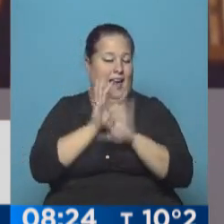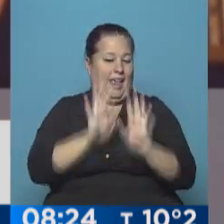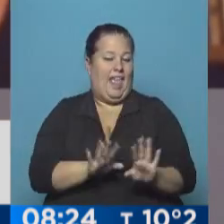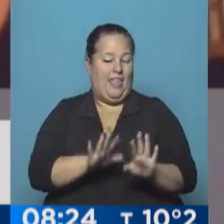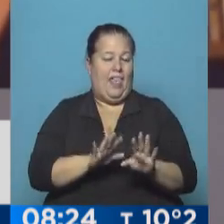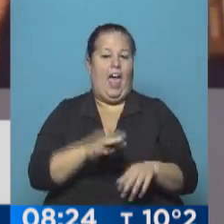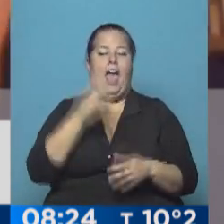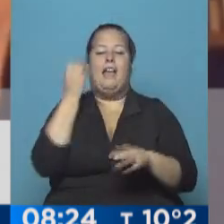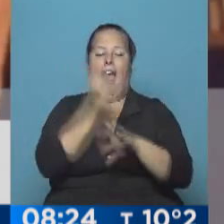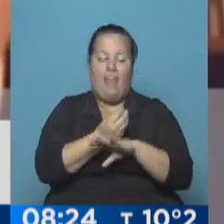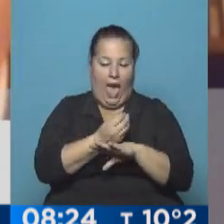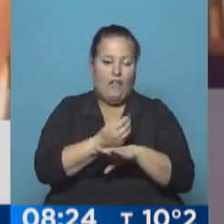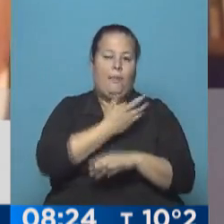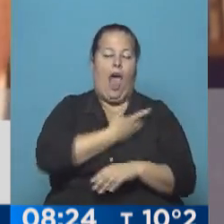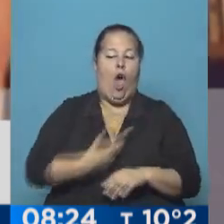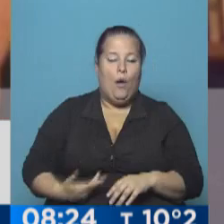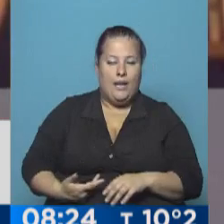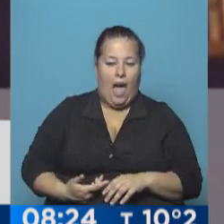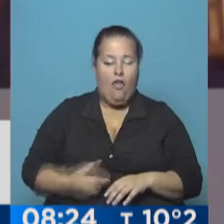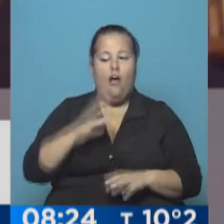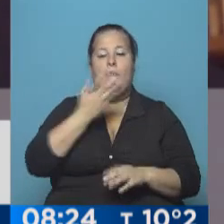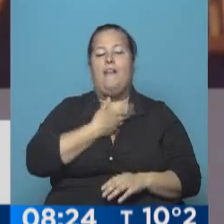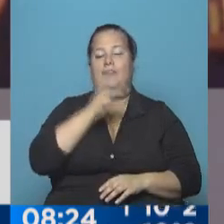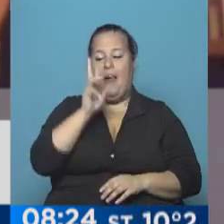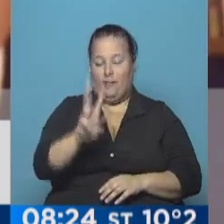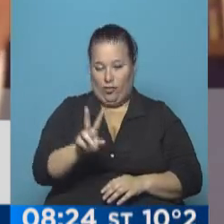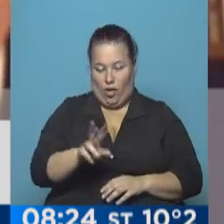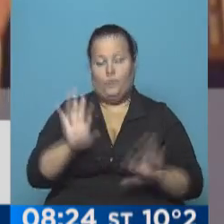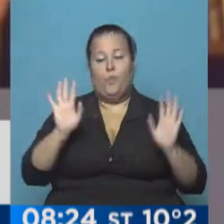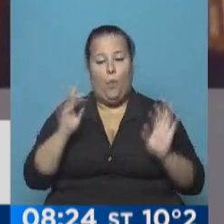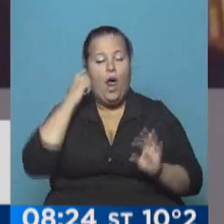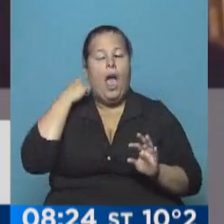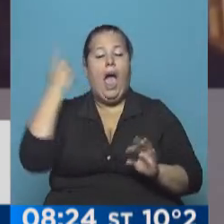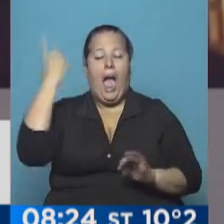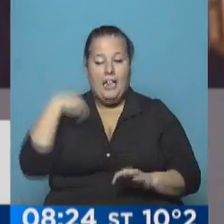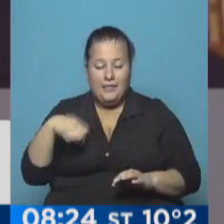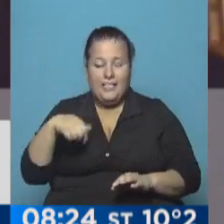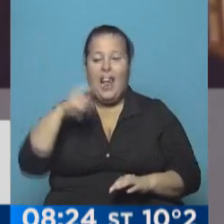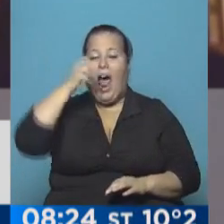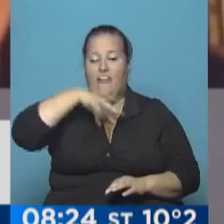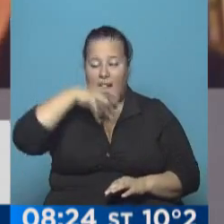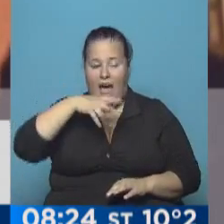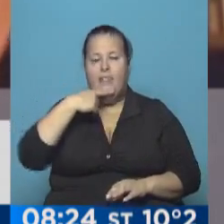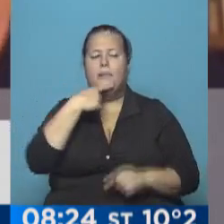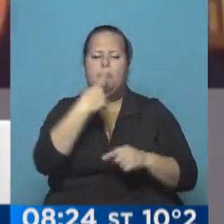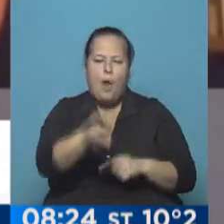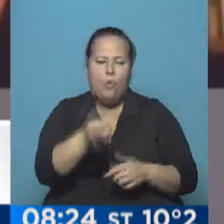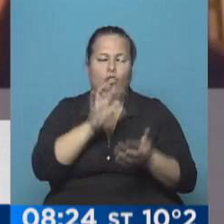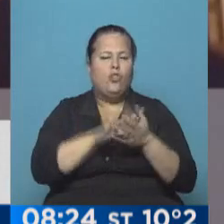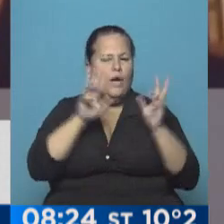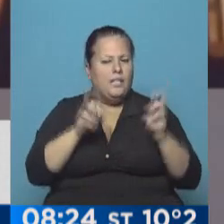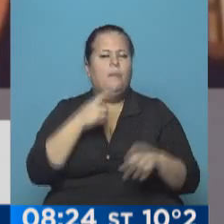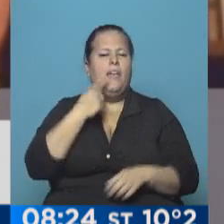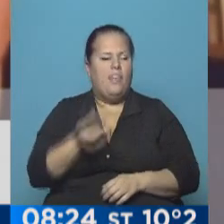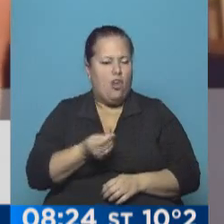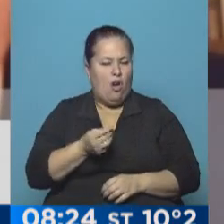electo como el candidato a gobernador por frente para la victoria bueno ayer aníbal fernández fue consultado sobre este tema y